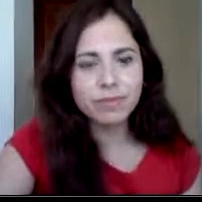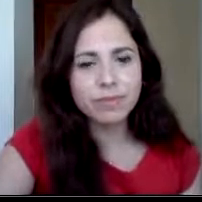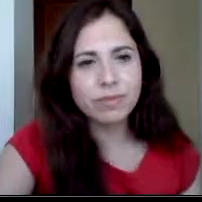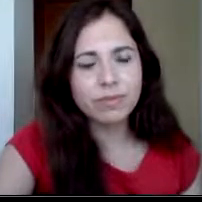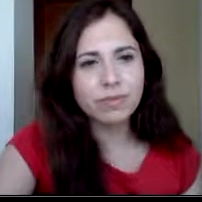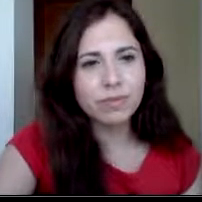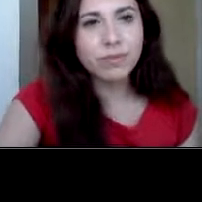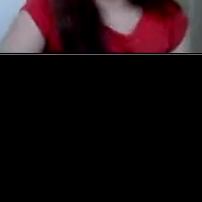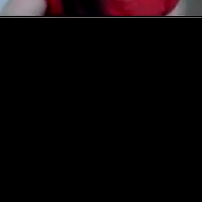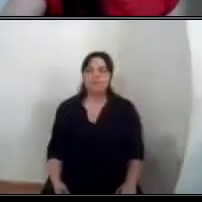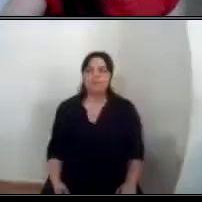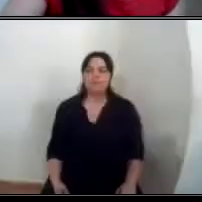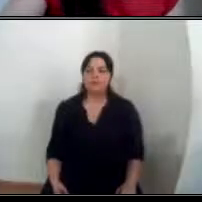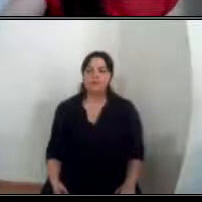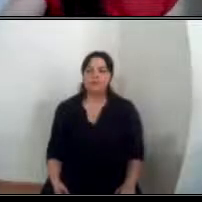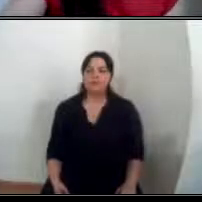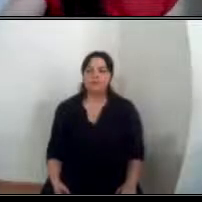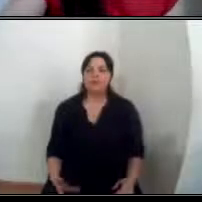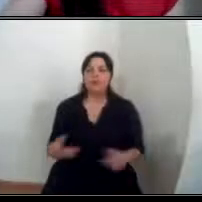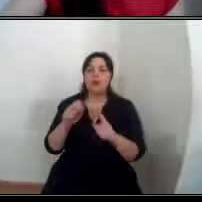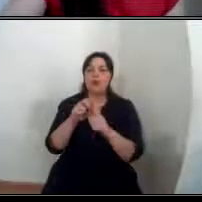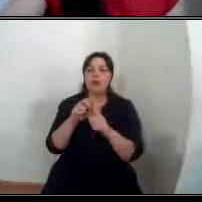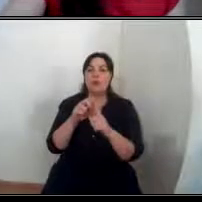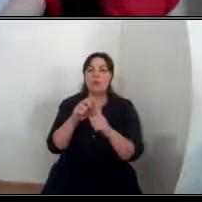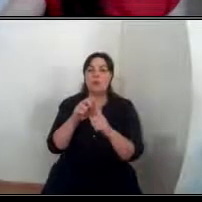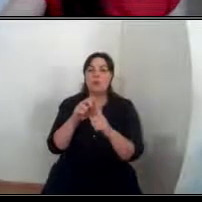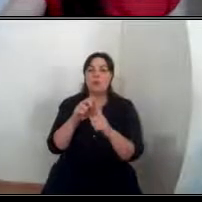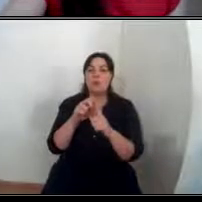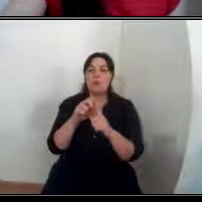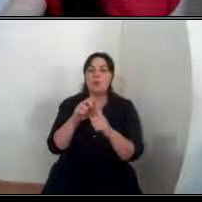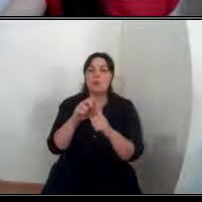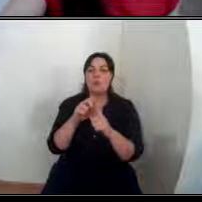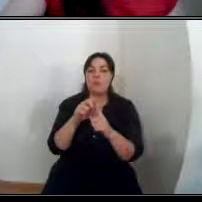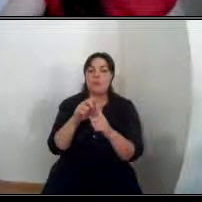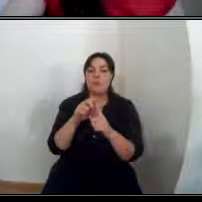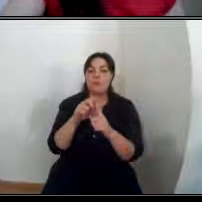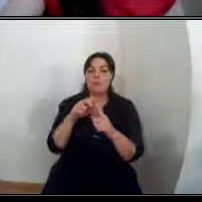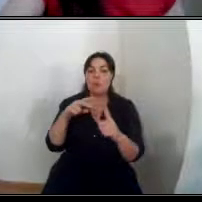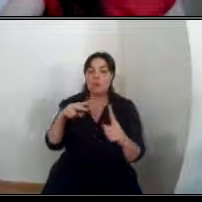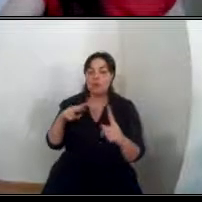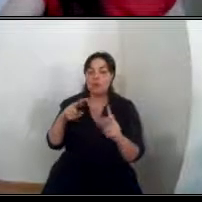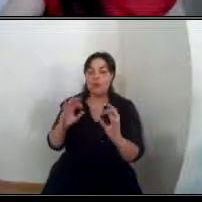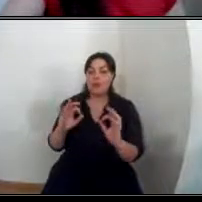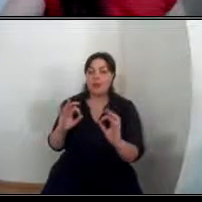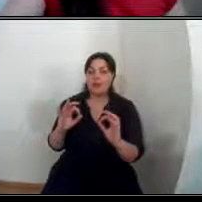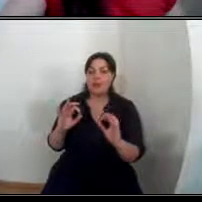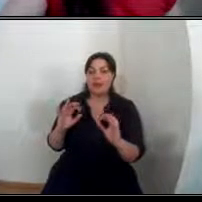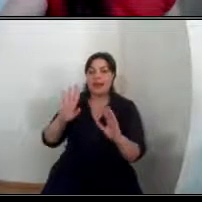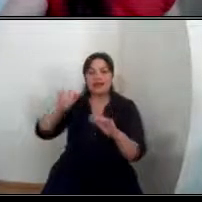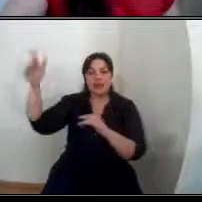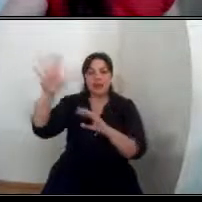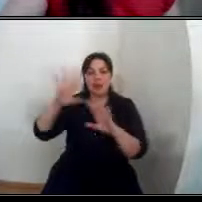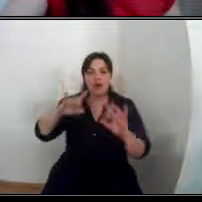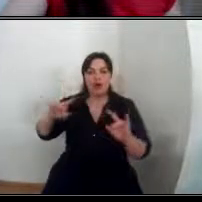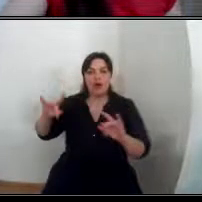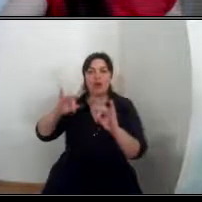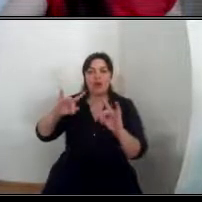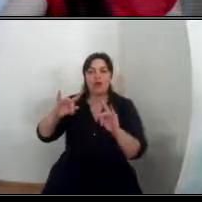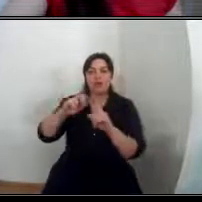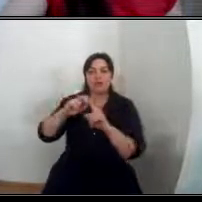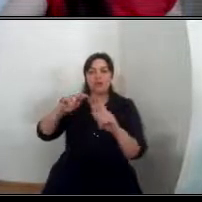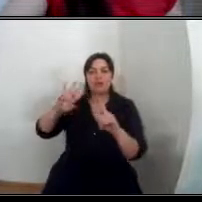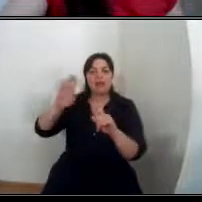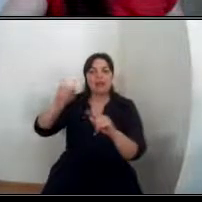vista que se tiene de la región desde el exterior, ¿vale? Desde